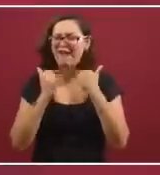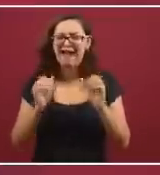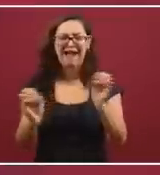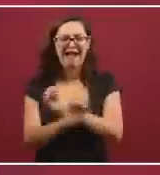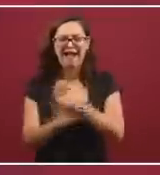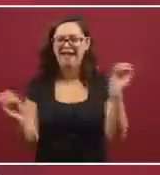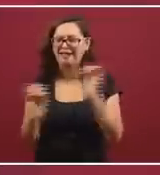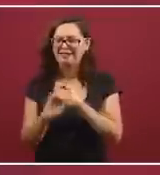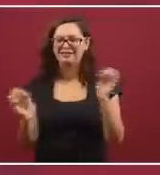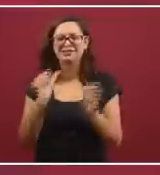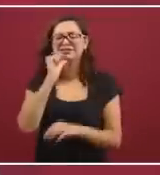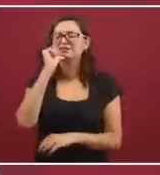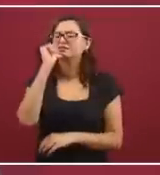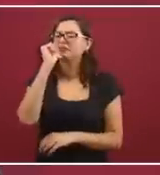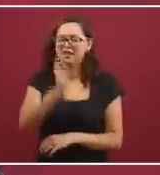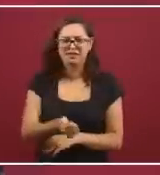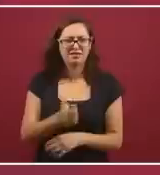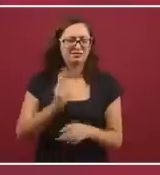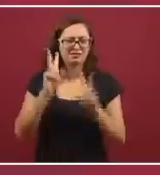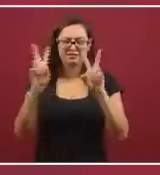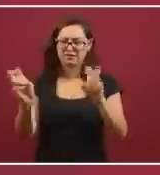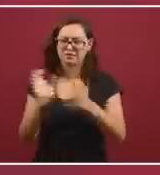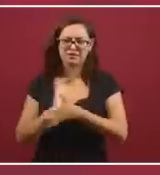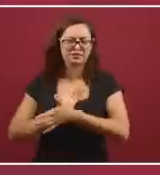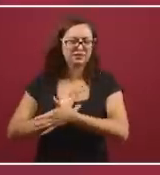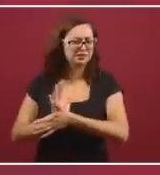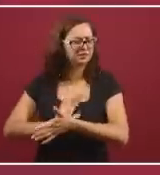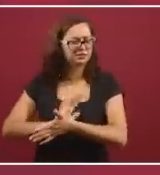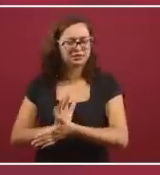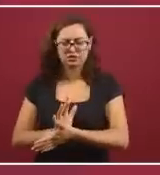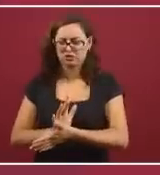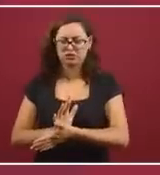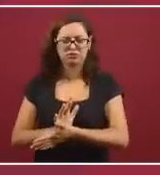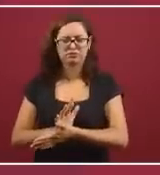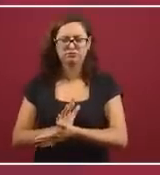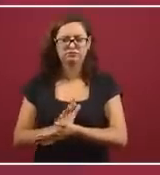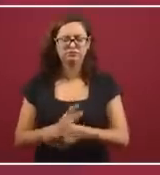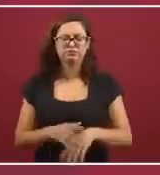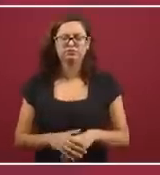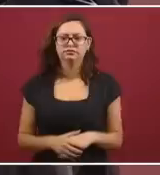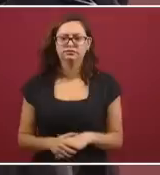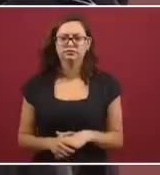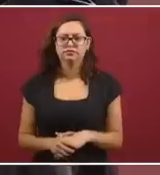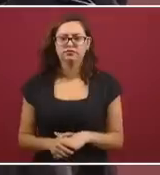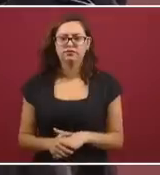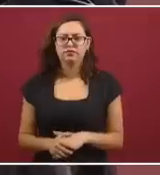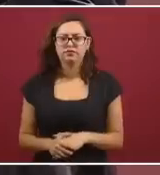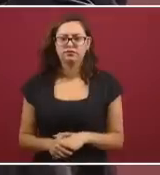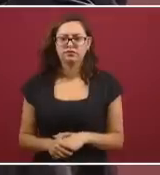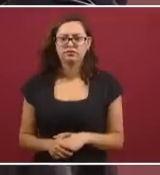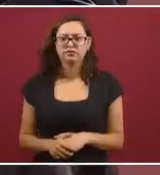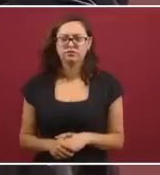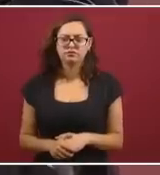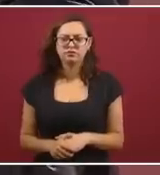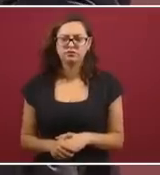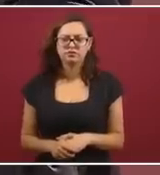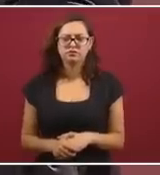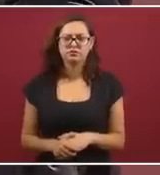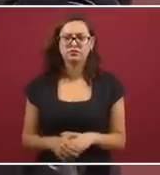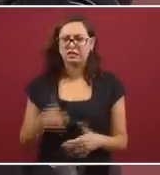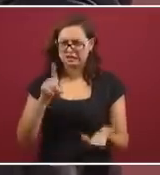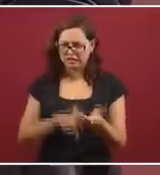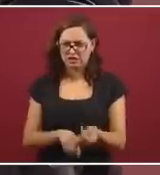tienen programas ahora tienen un programa esté muy